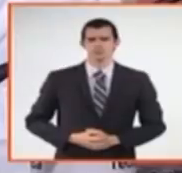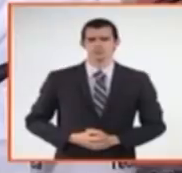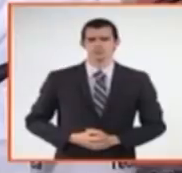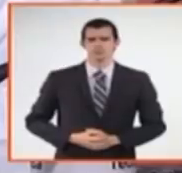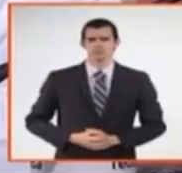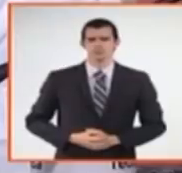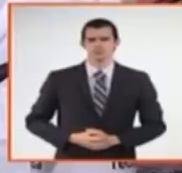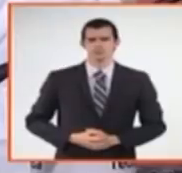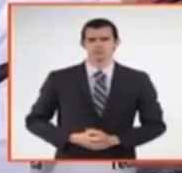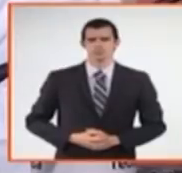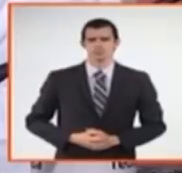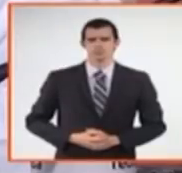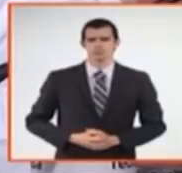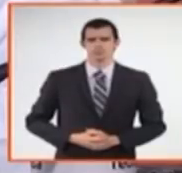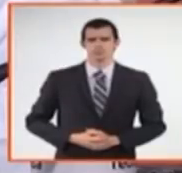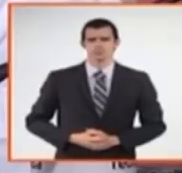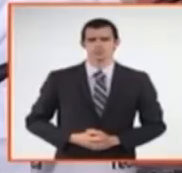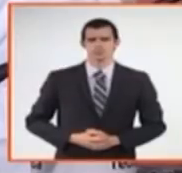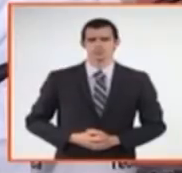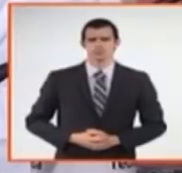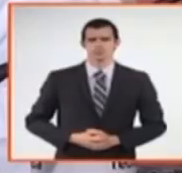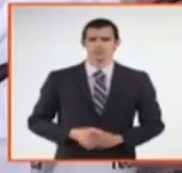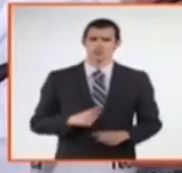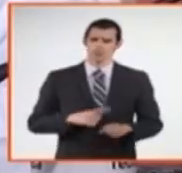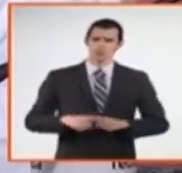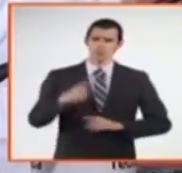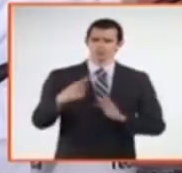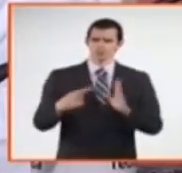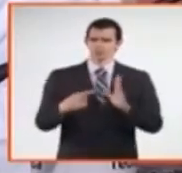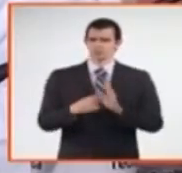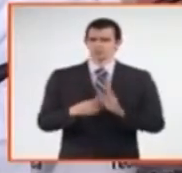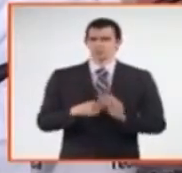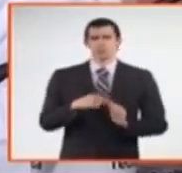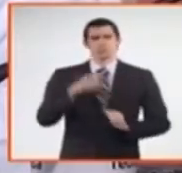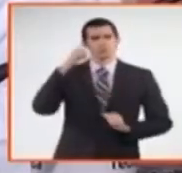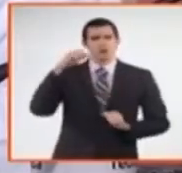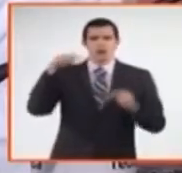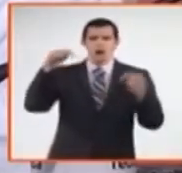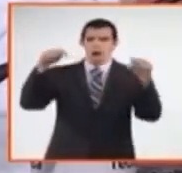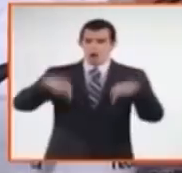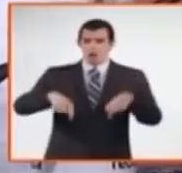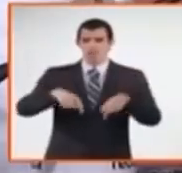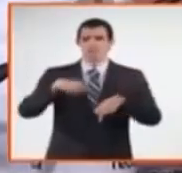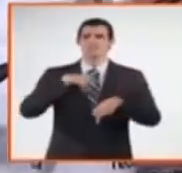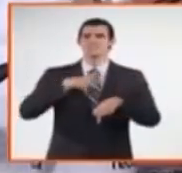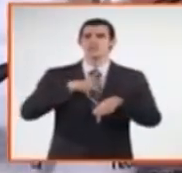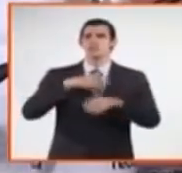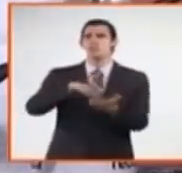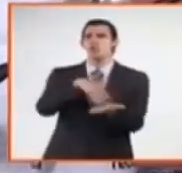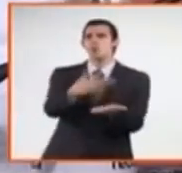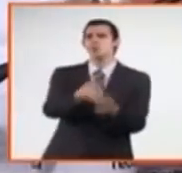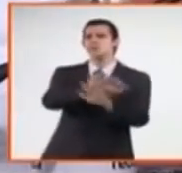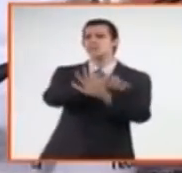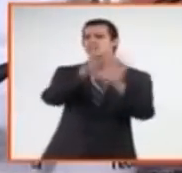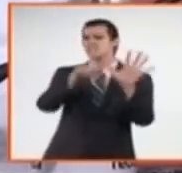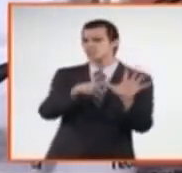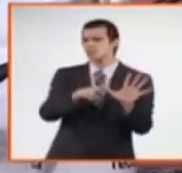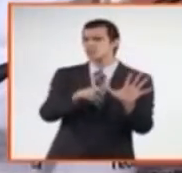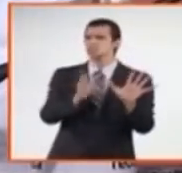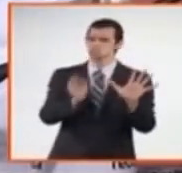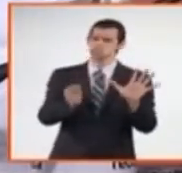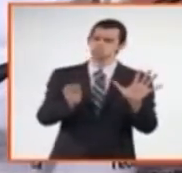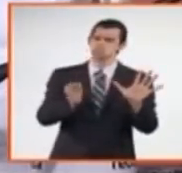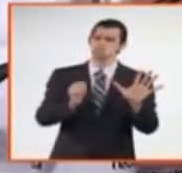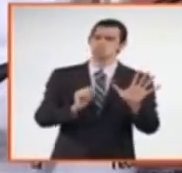el desarrollo de nuevas generaciones de vacunas contra la contra esta enfermedad las vacunas que hoy que hoy se están encerrando en el mundo estamos